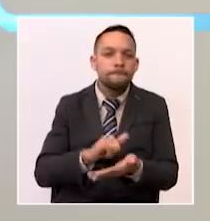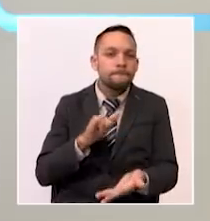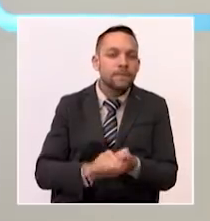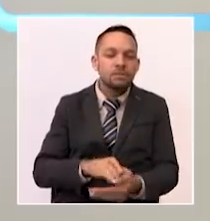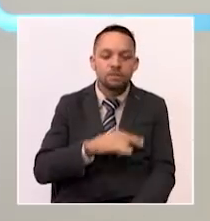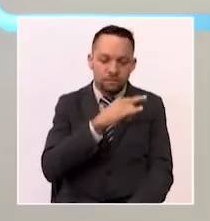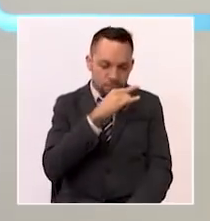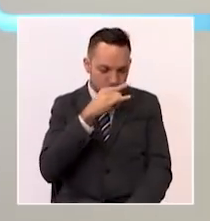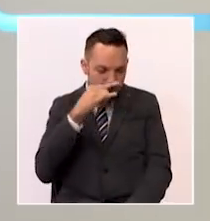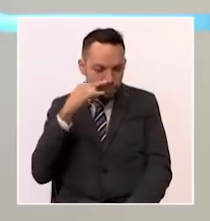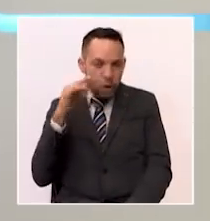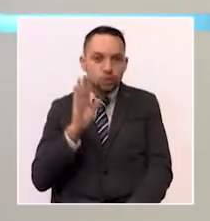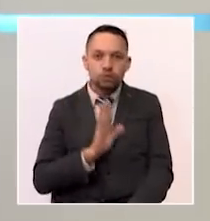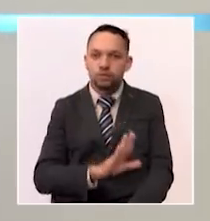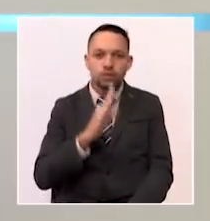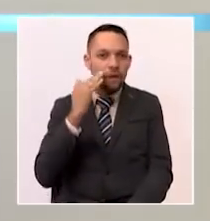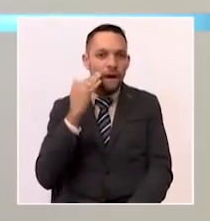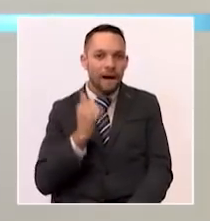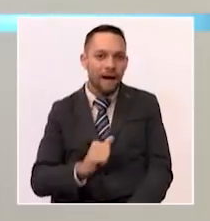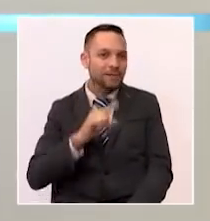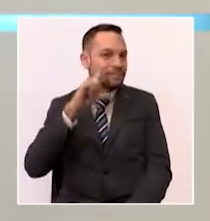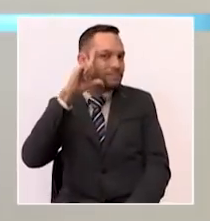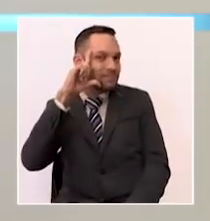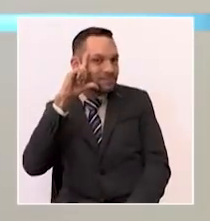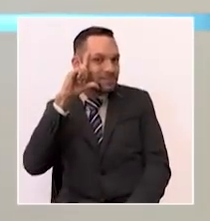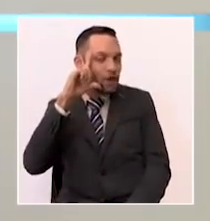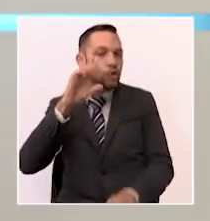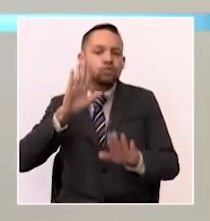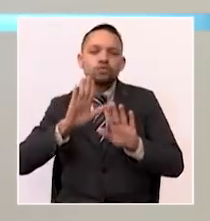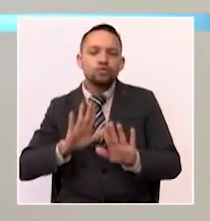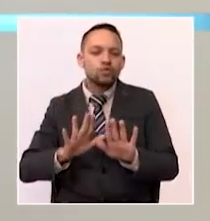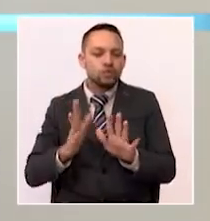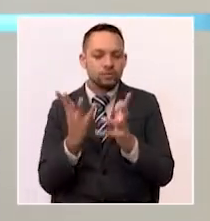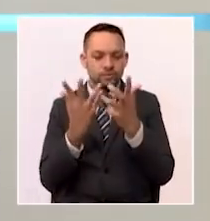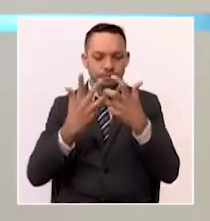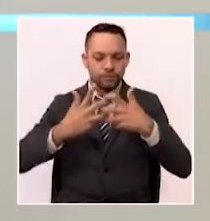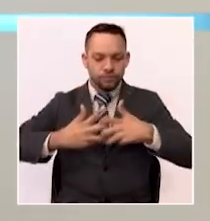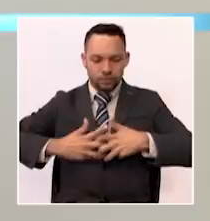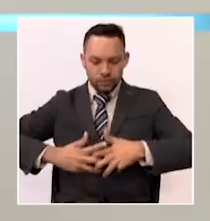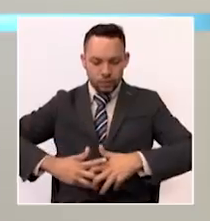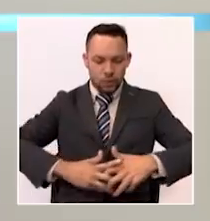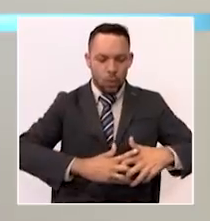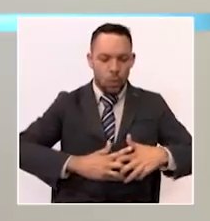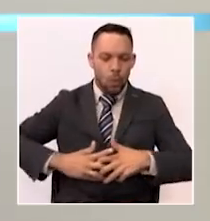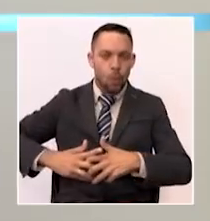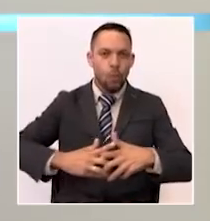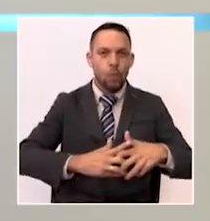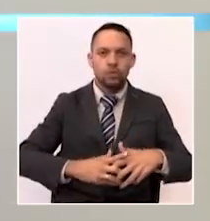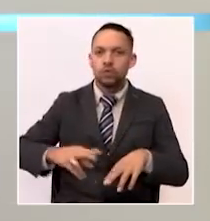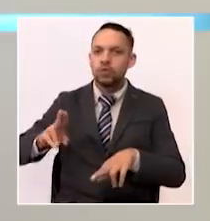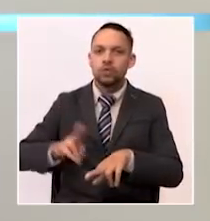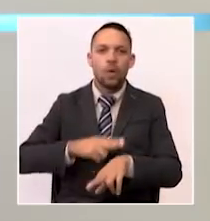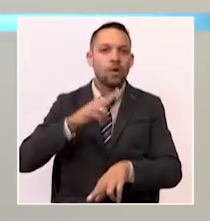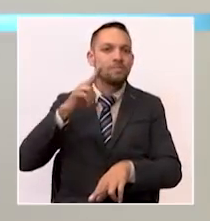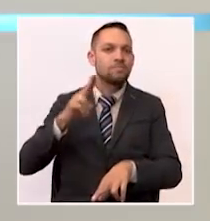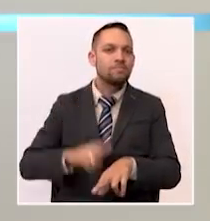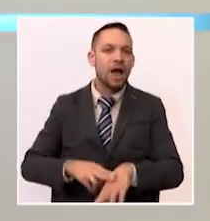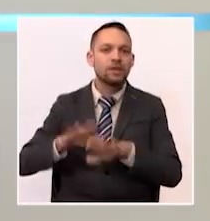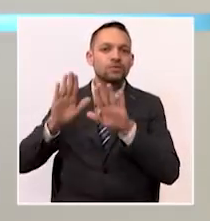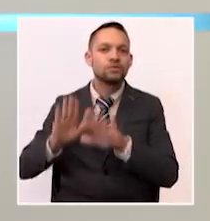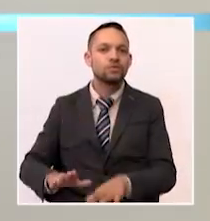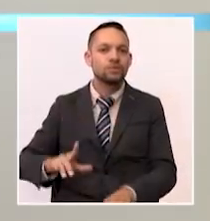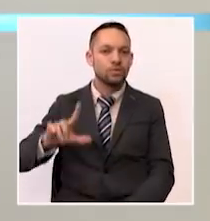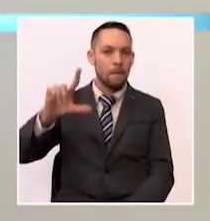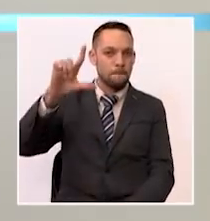olores, aunque puedan ser incómodos, son parte de nuestro ambiente o de nuestra biota vaginal. La vagina es el conducto